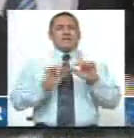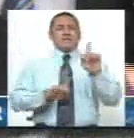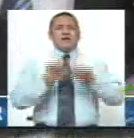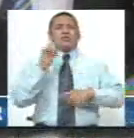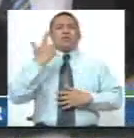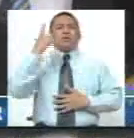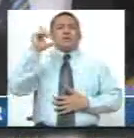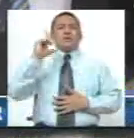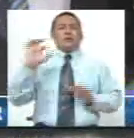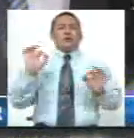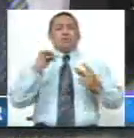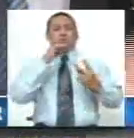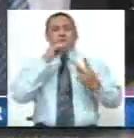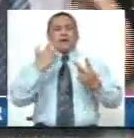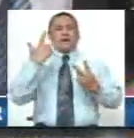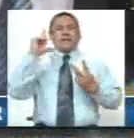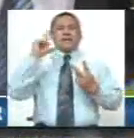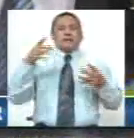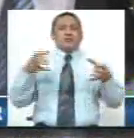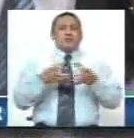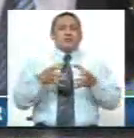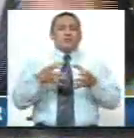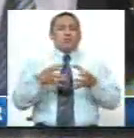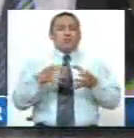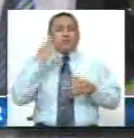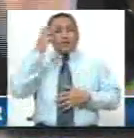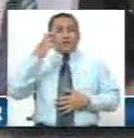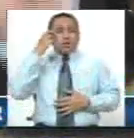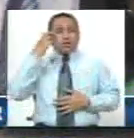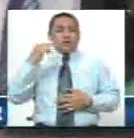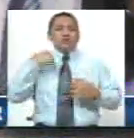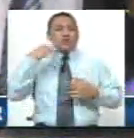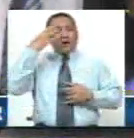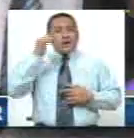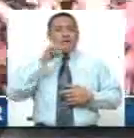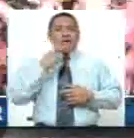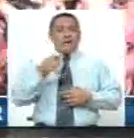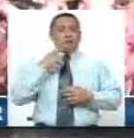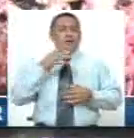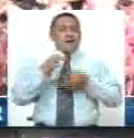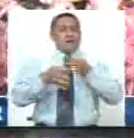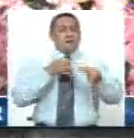algún líder o lideresa política. Creo yo que eso merece una explicación.